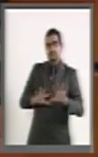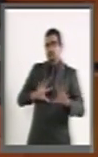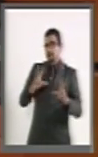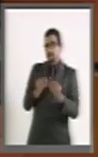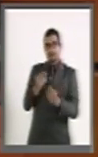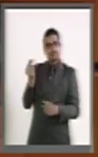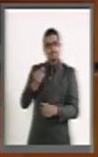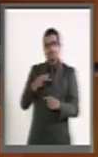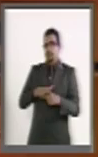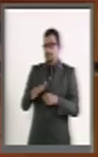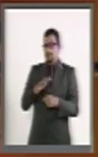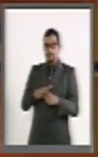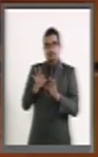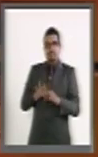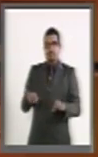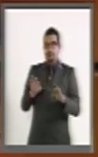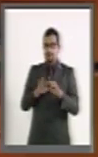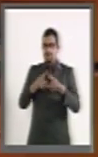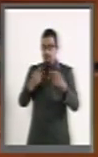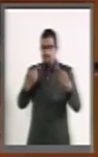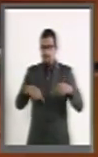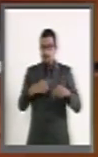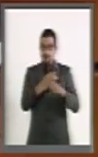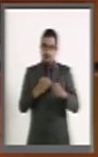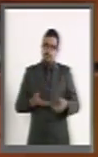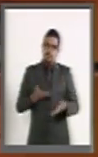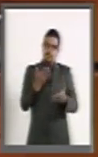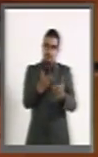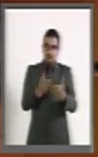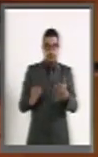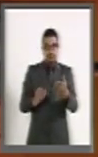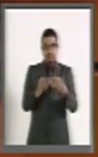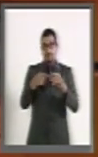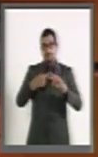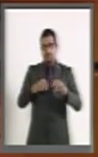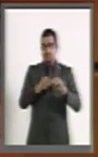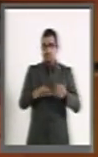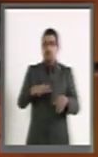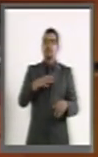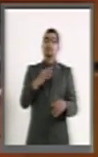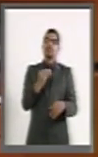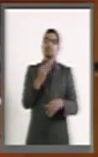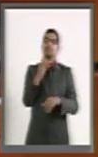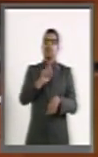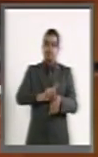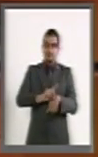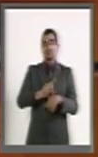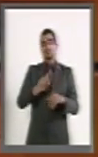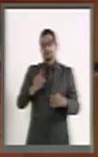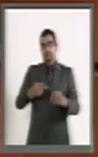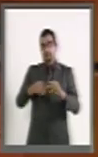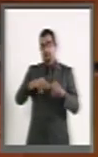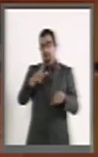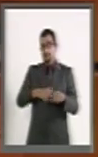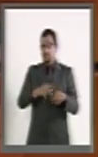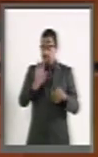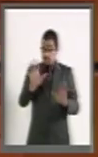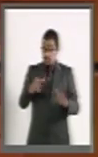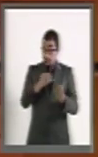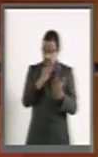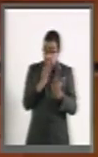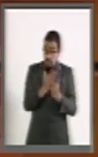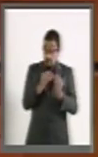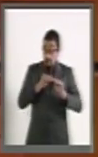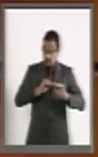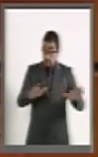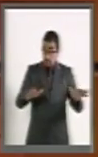relevante. Transitorio, el presente decreto entrará en vigor a los 90 días naturales después de su publicación en el